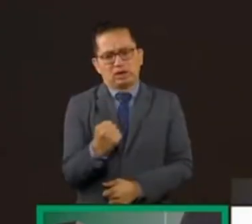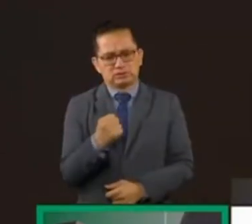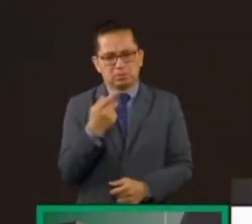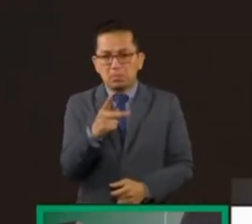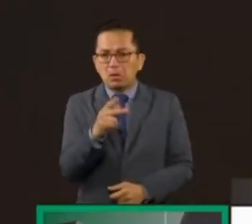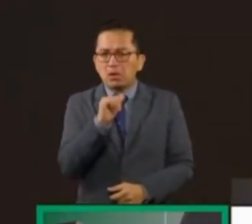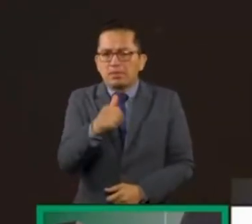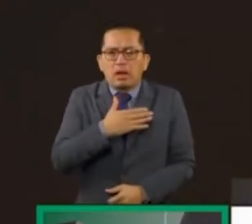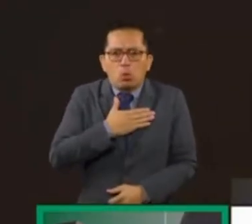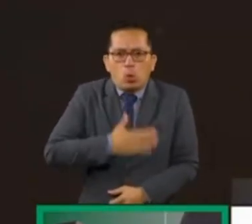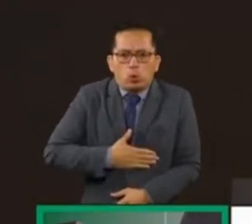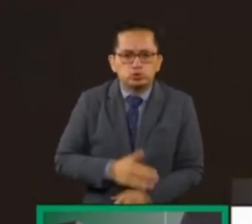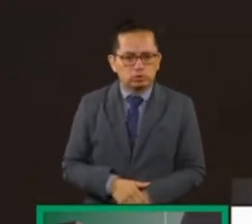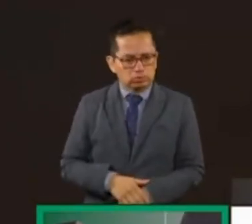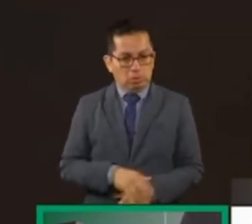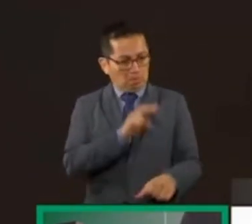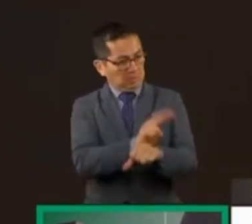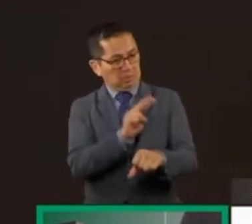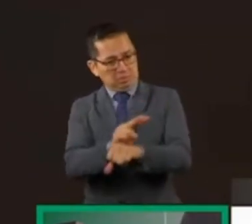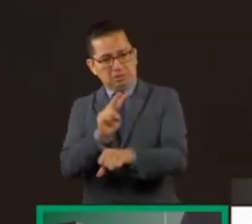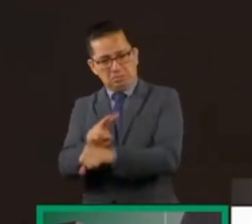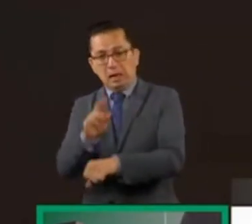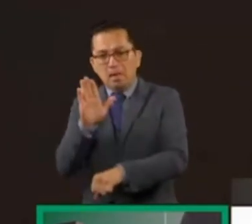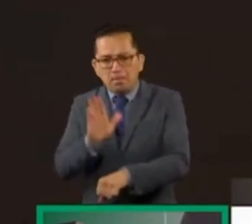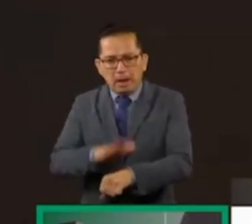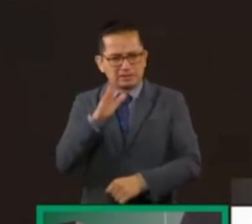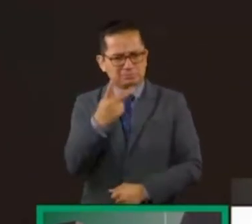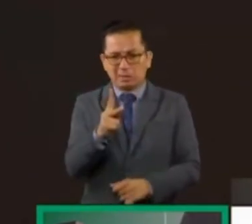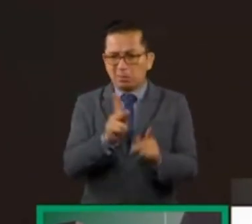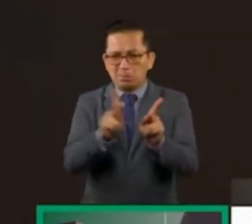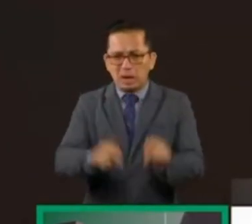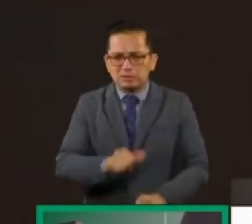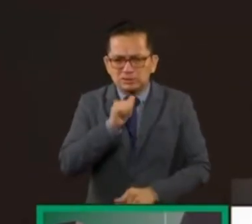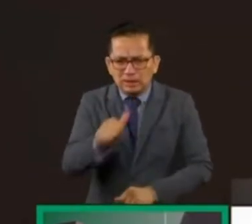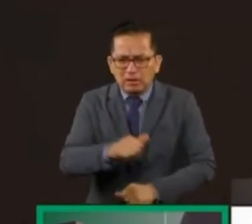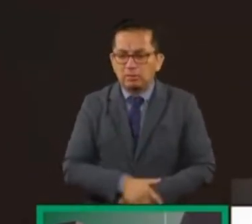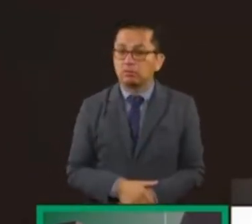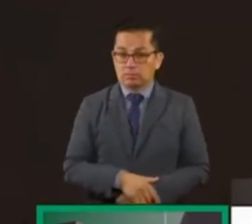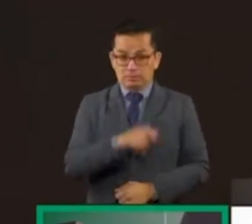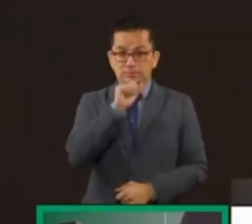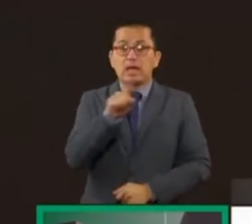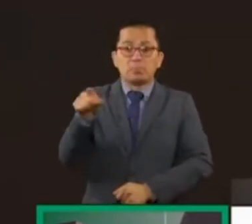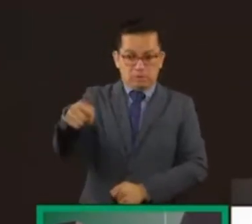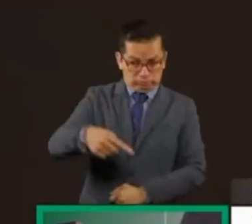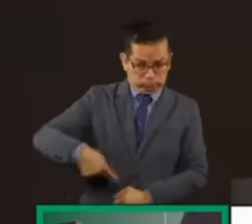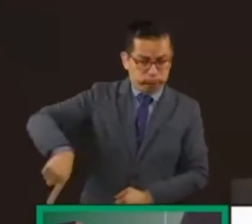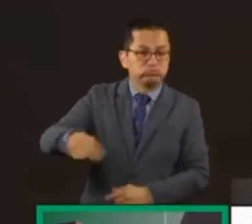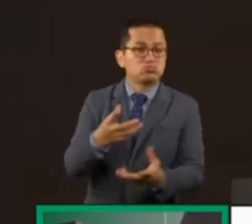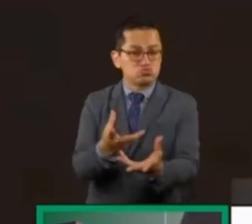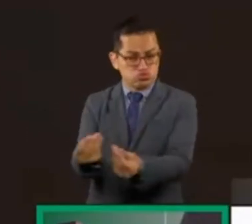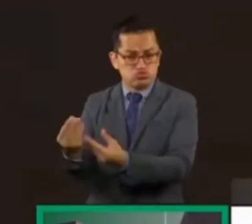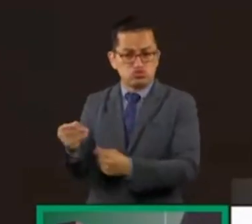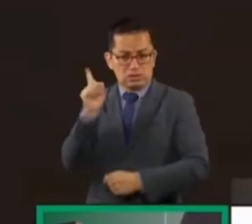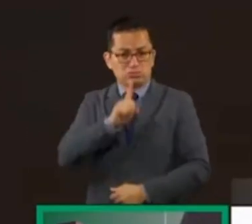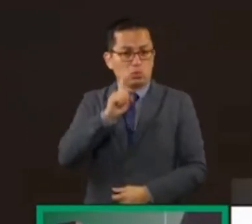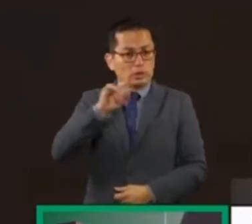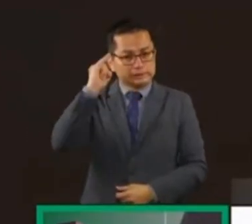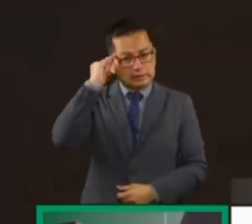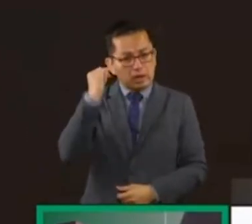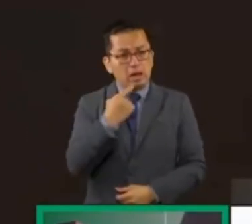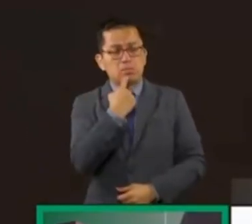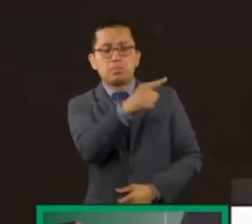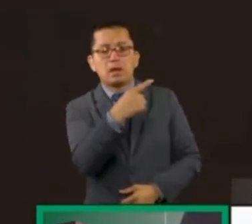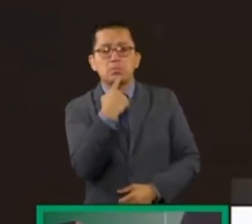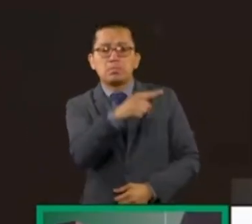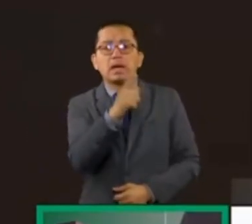sin paz. Y no podemos ignorar lo que nos han dicho tantas mujeres indígenas en distintas regiones del país, que